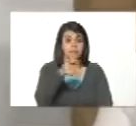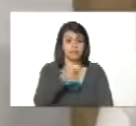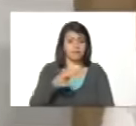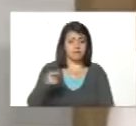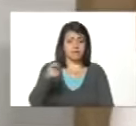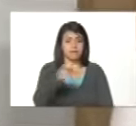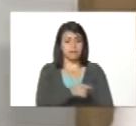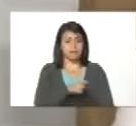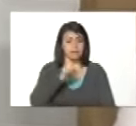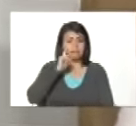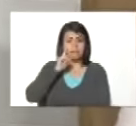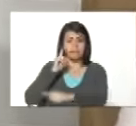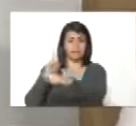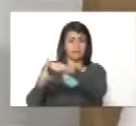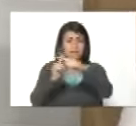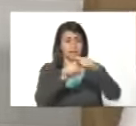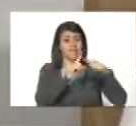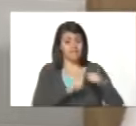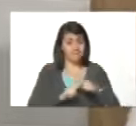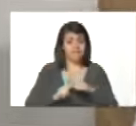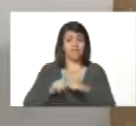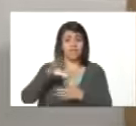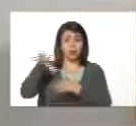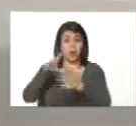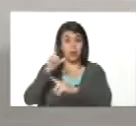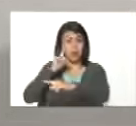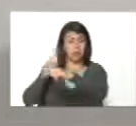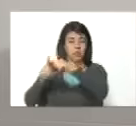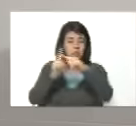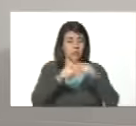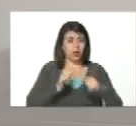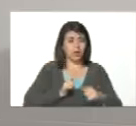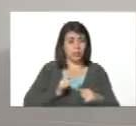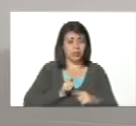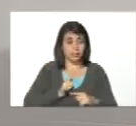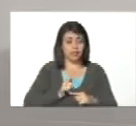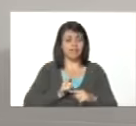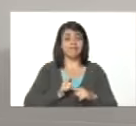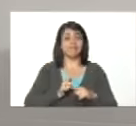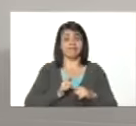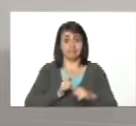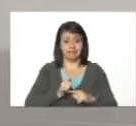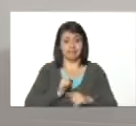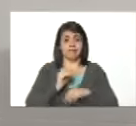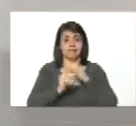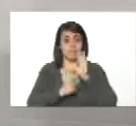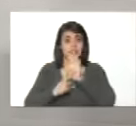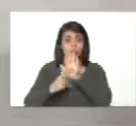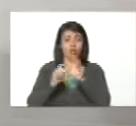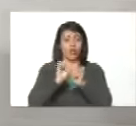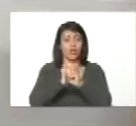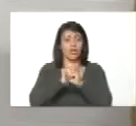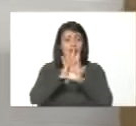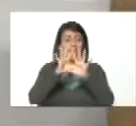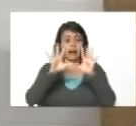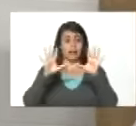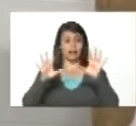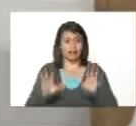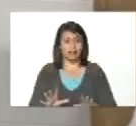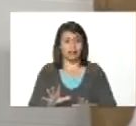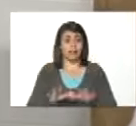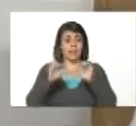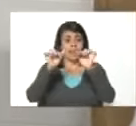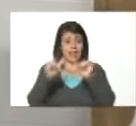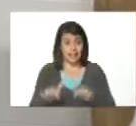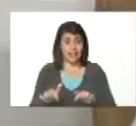buscar cómo pescar en río revuelto. Pues bien bueno que salieron para lo claro.